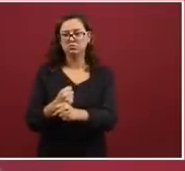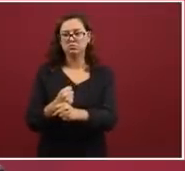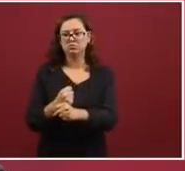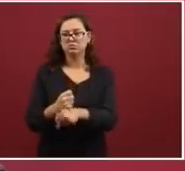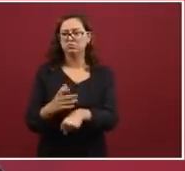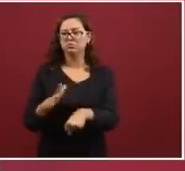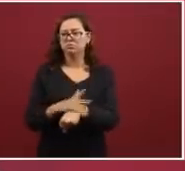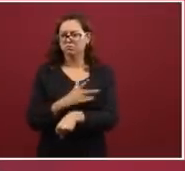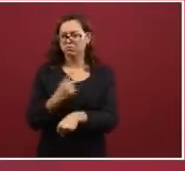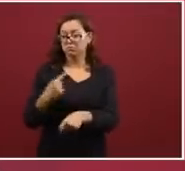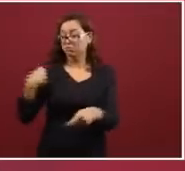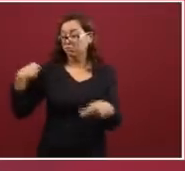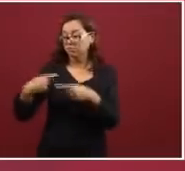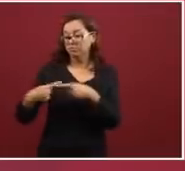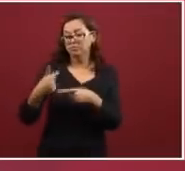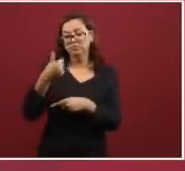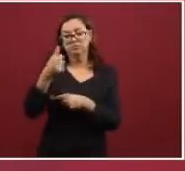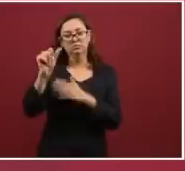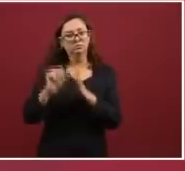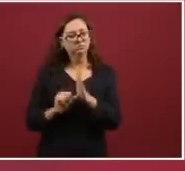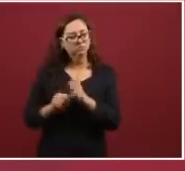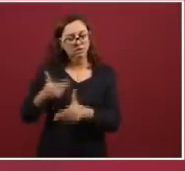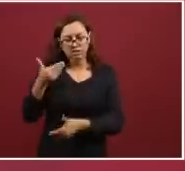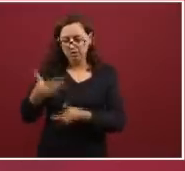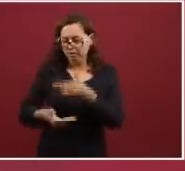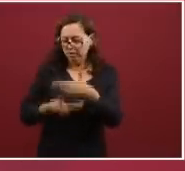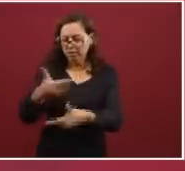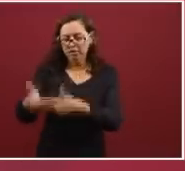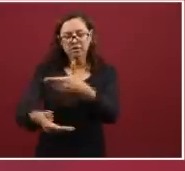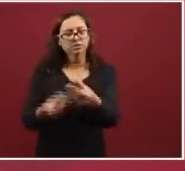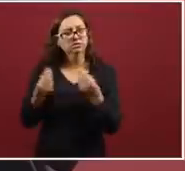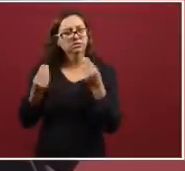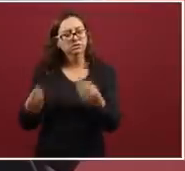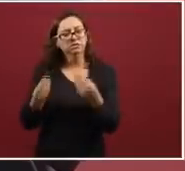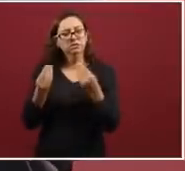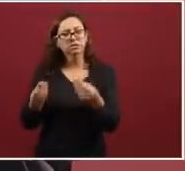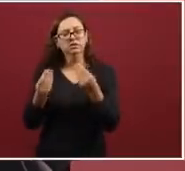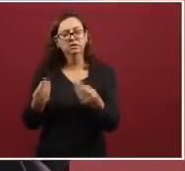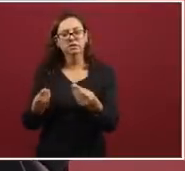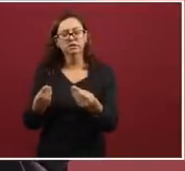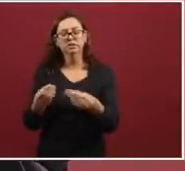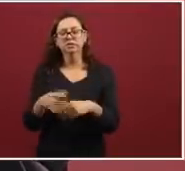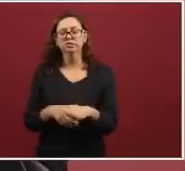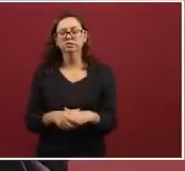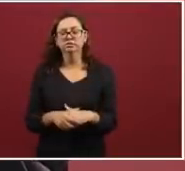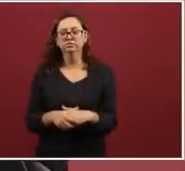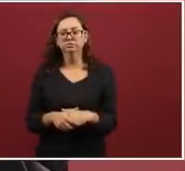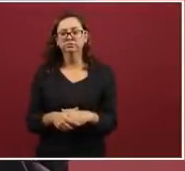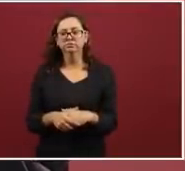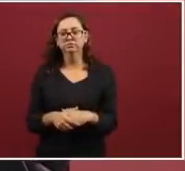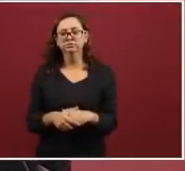se ha avanzado bastante, mucho, mucho, mucho. O sea,